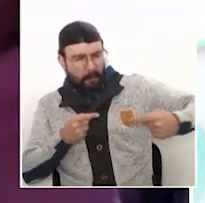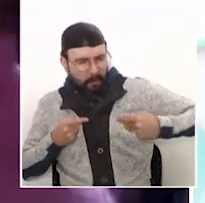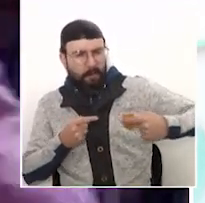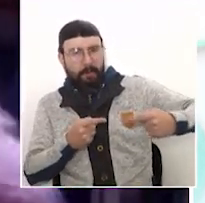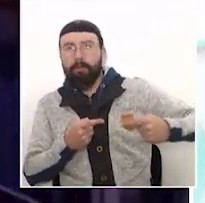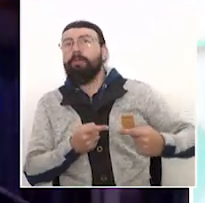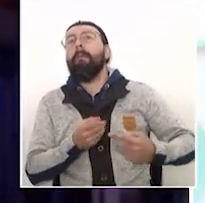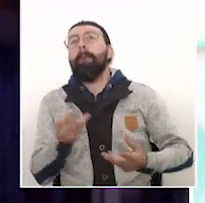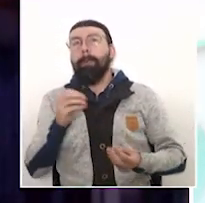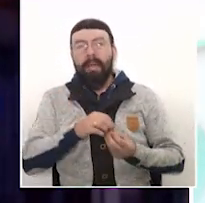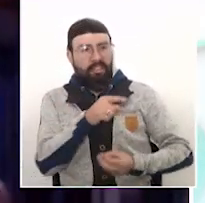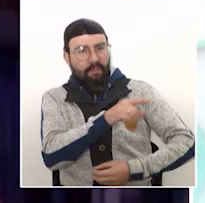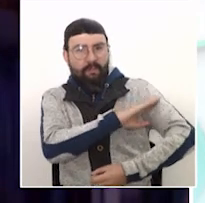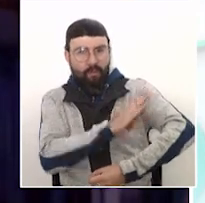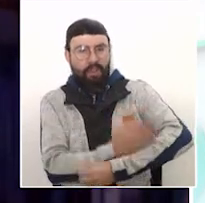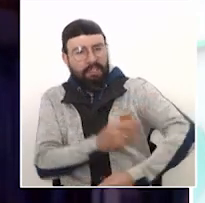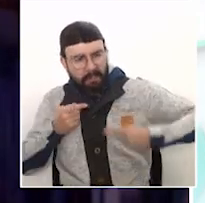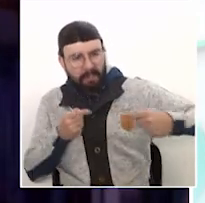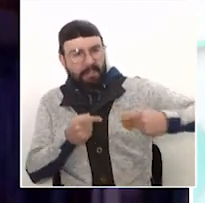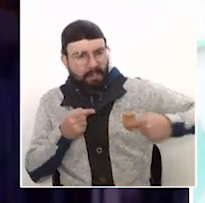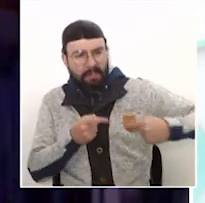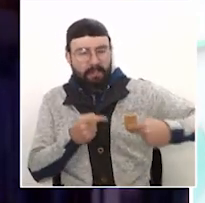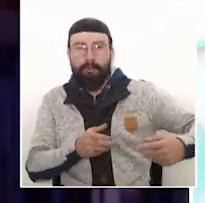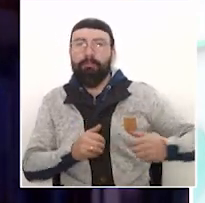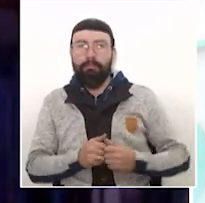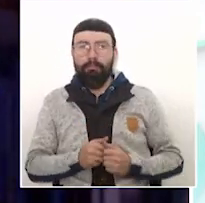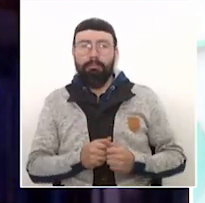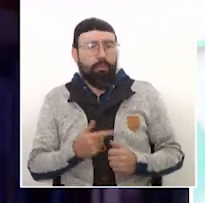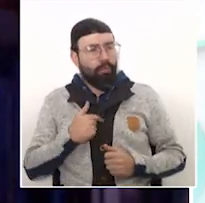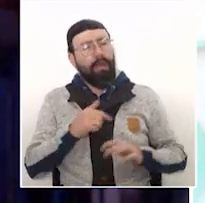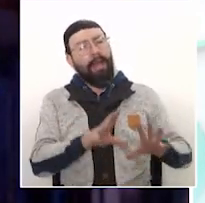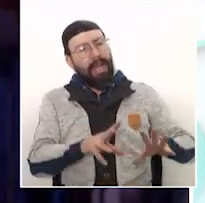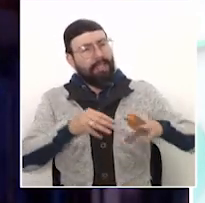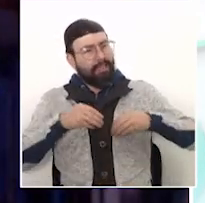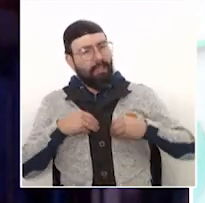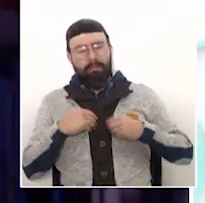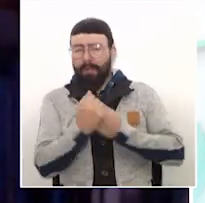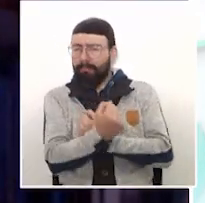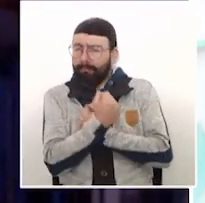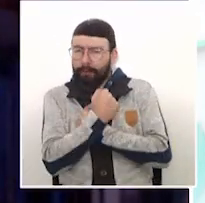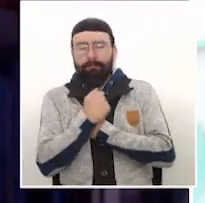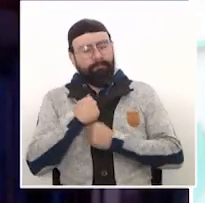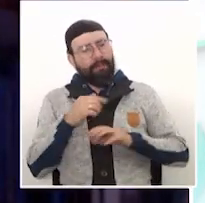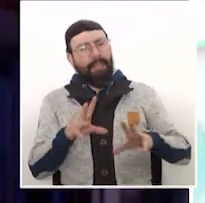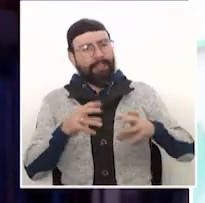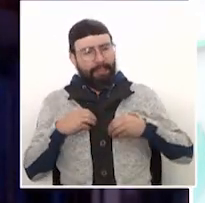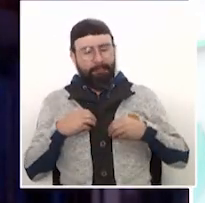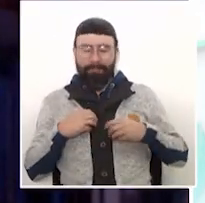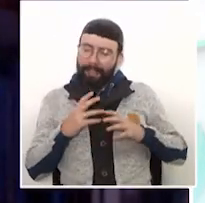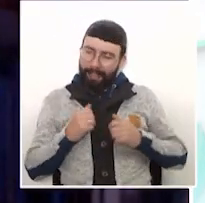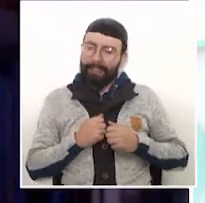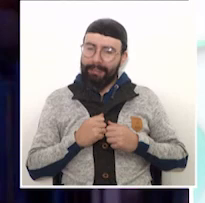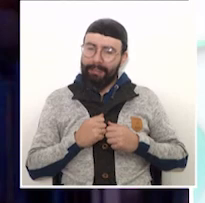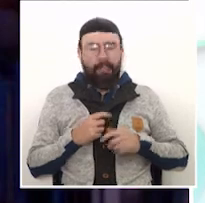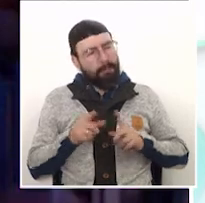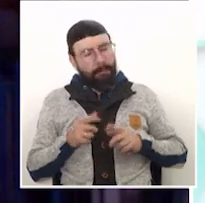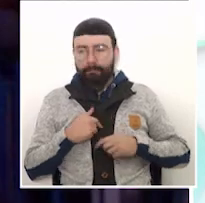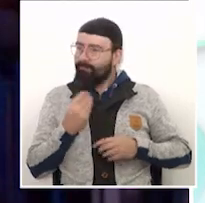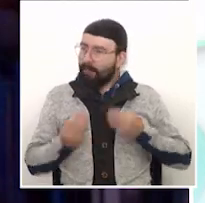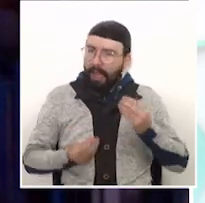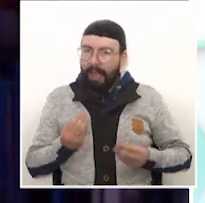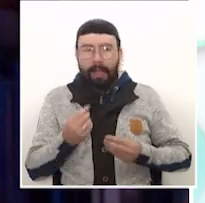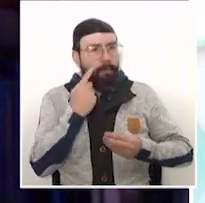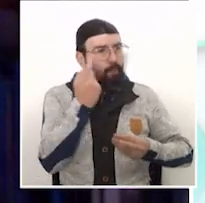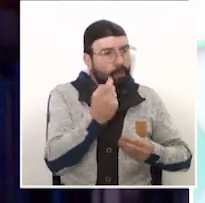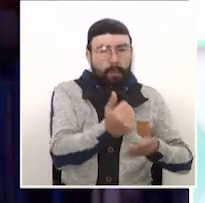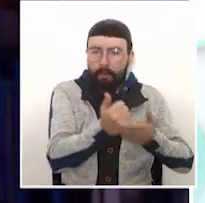más fuerza le das. El secreto es la aceptación serena y amorosa, pero activa. Acepto esto, pero voy a ver qué ayudas